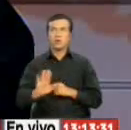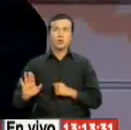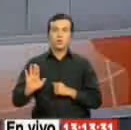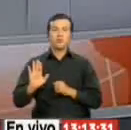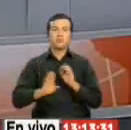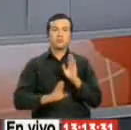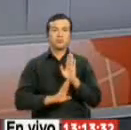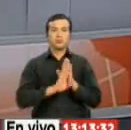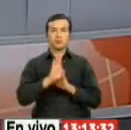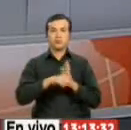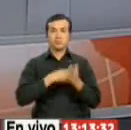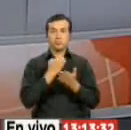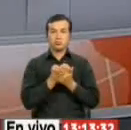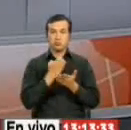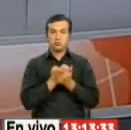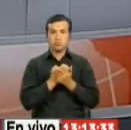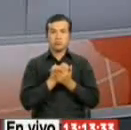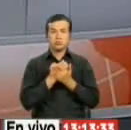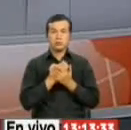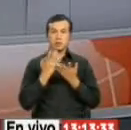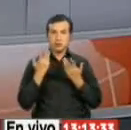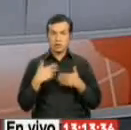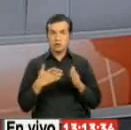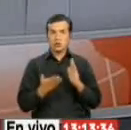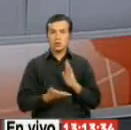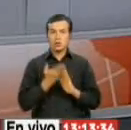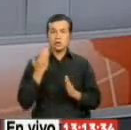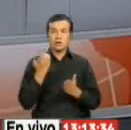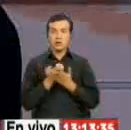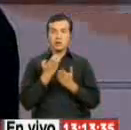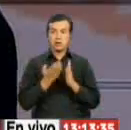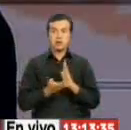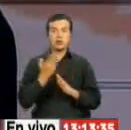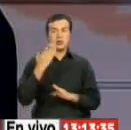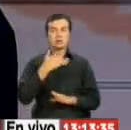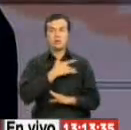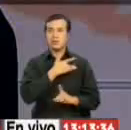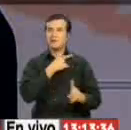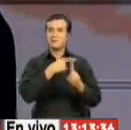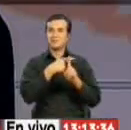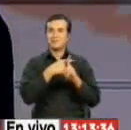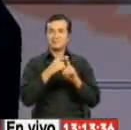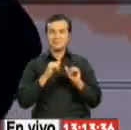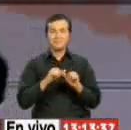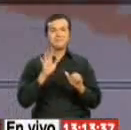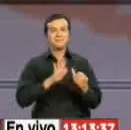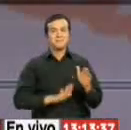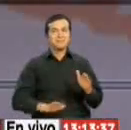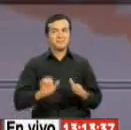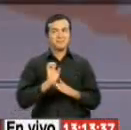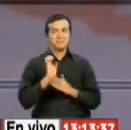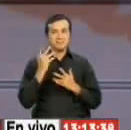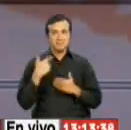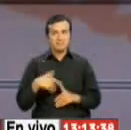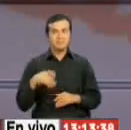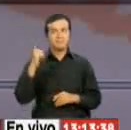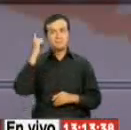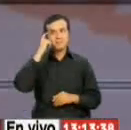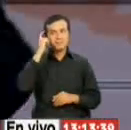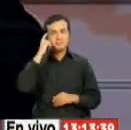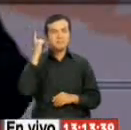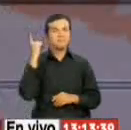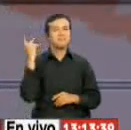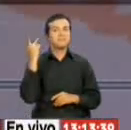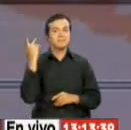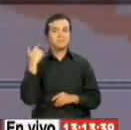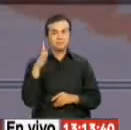crecimiento económico que nosotros estamos con expectativas y optimistas de que va a tener el país en ese sentido consideramos de que